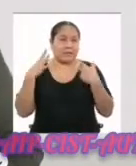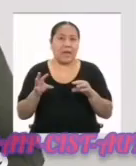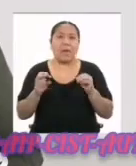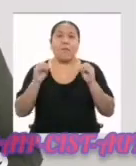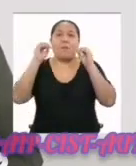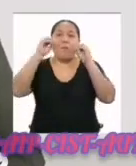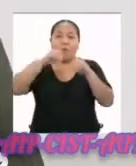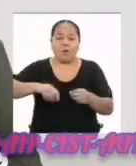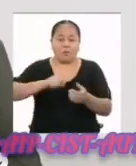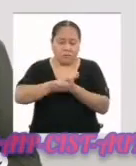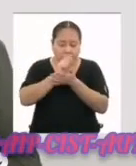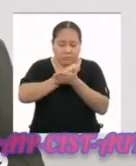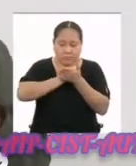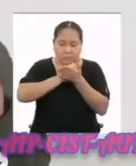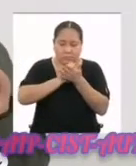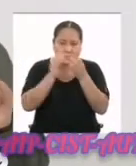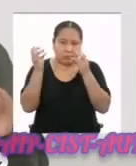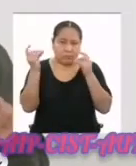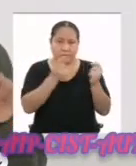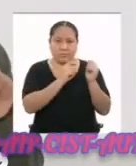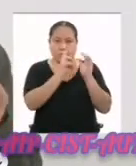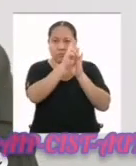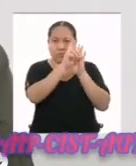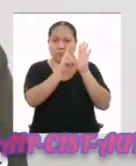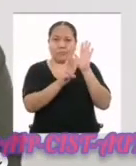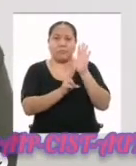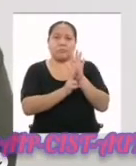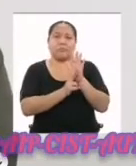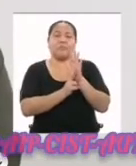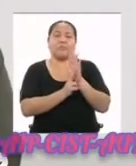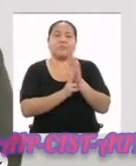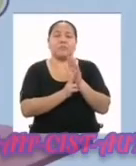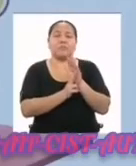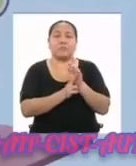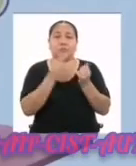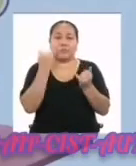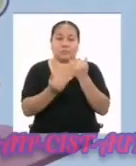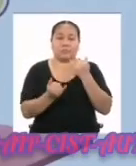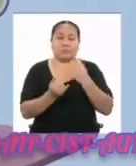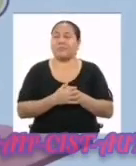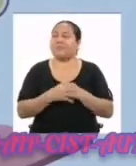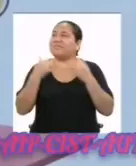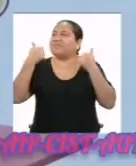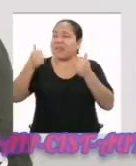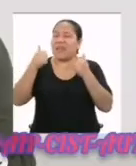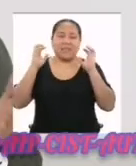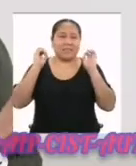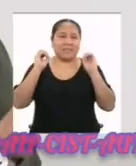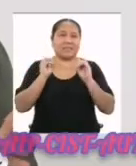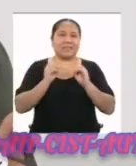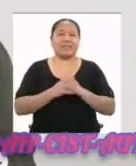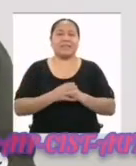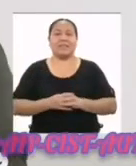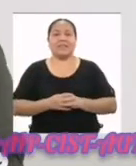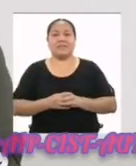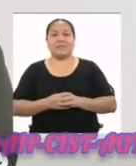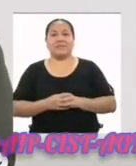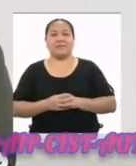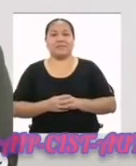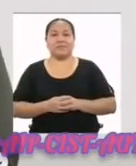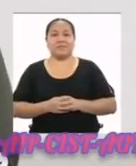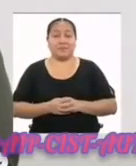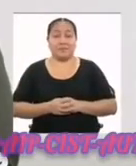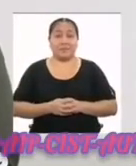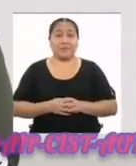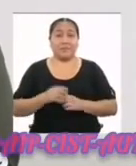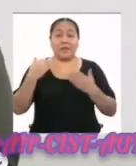podemos arrancar con la escritura de la versión final de nuestro reglamento. ¡Bien! ¡Por fin! Finalmente, debemos